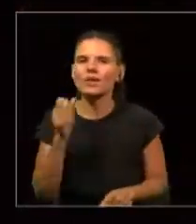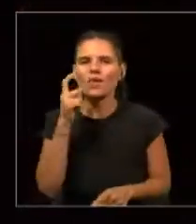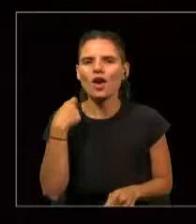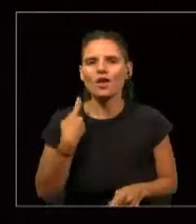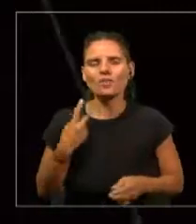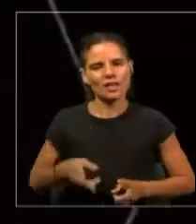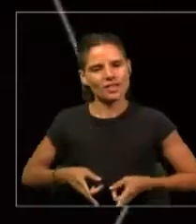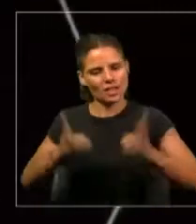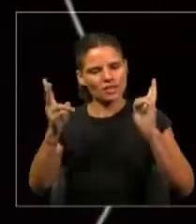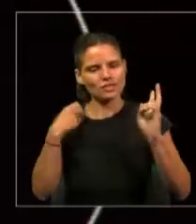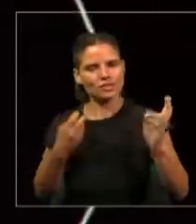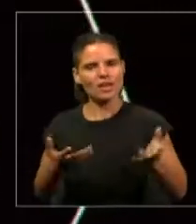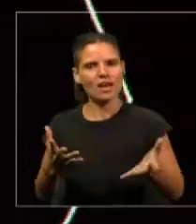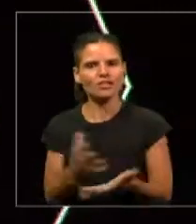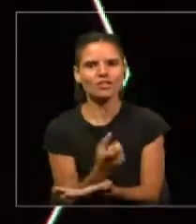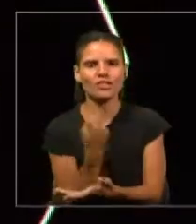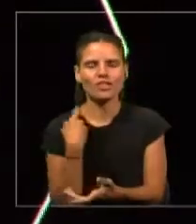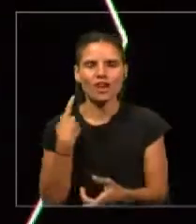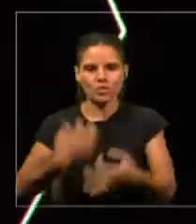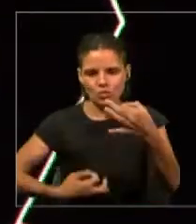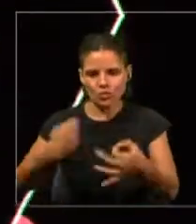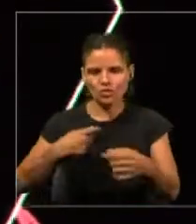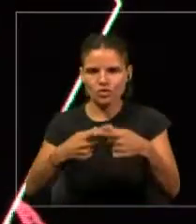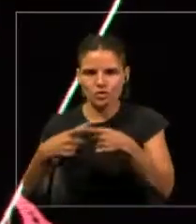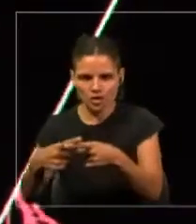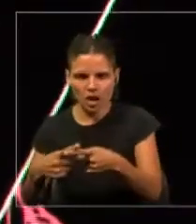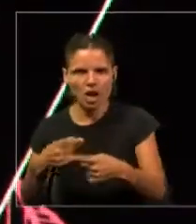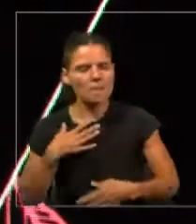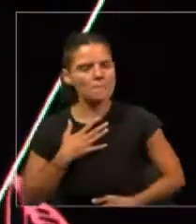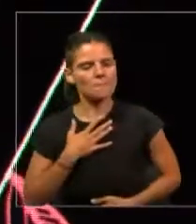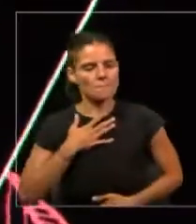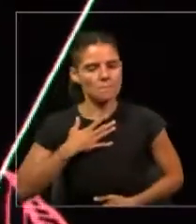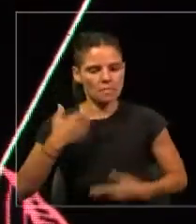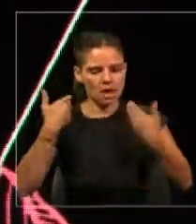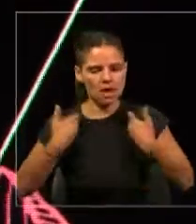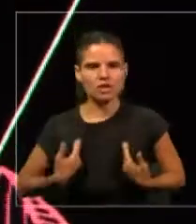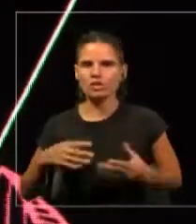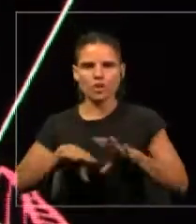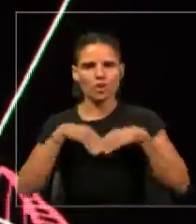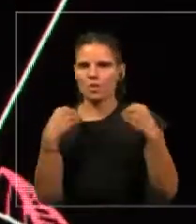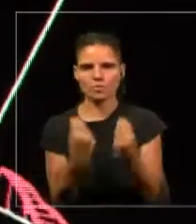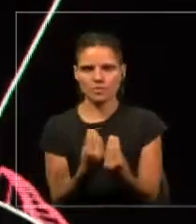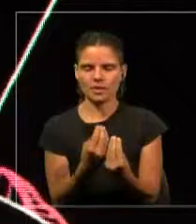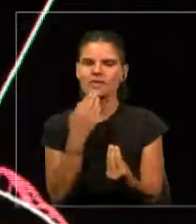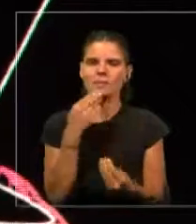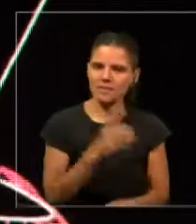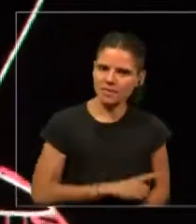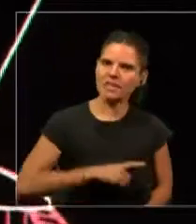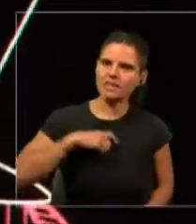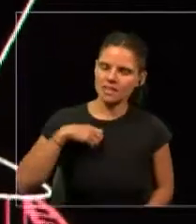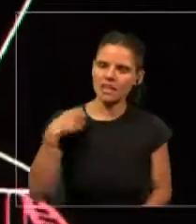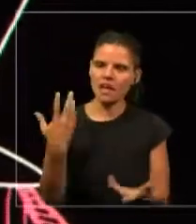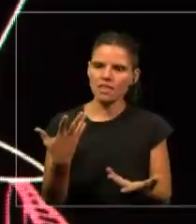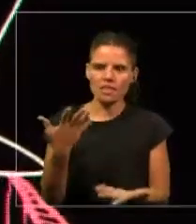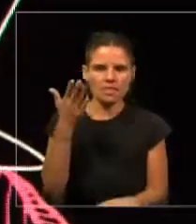justicia social, la defensa de la integridad y la dignidad humana, y esa voluntad de